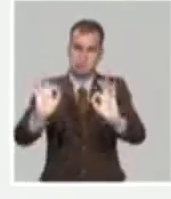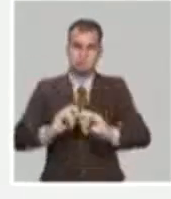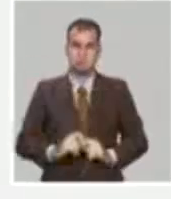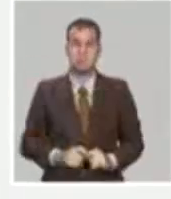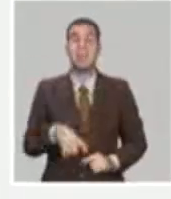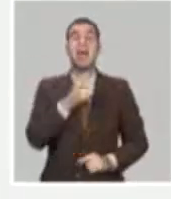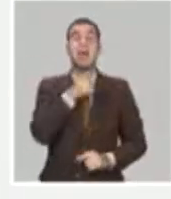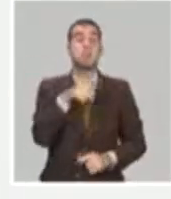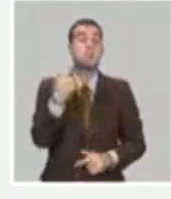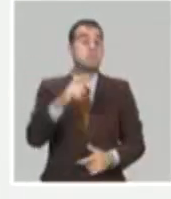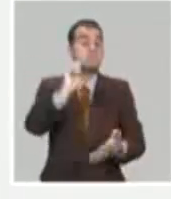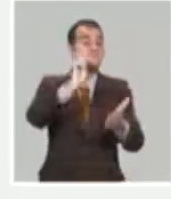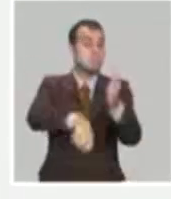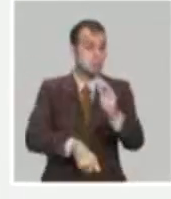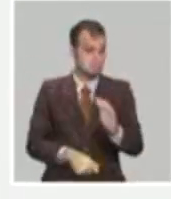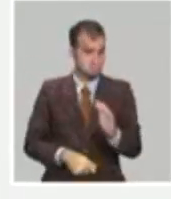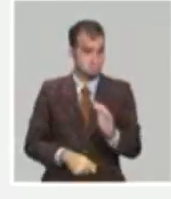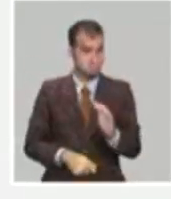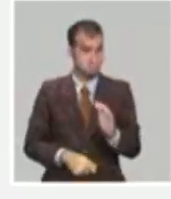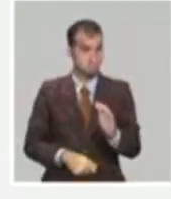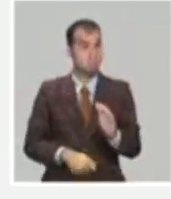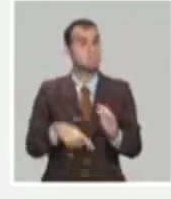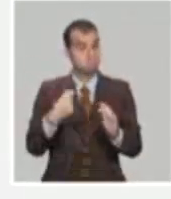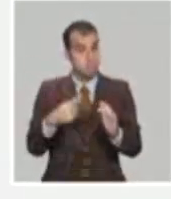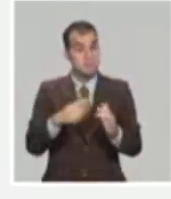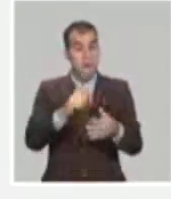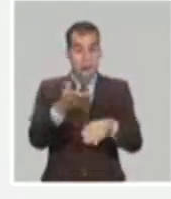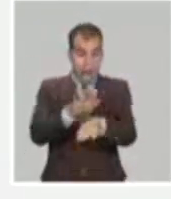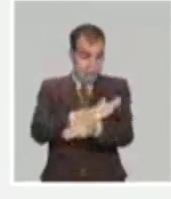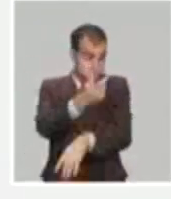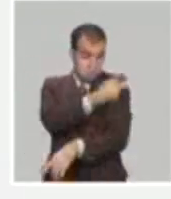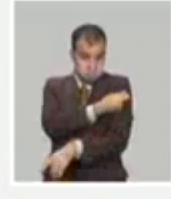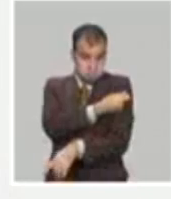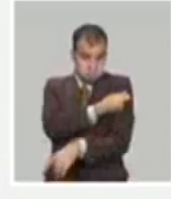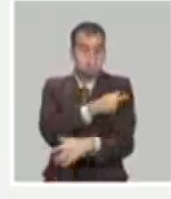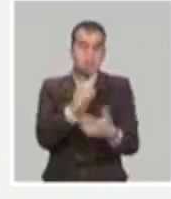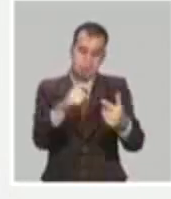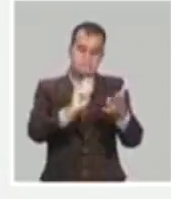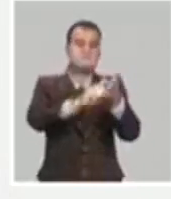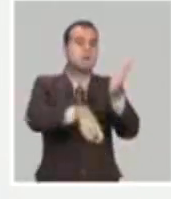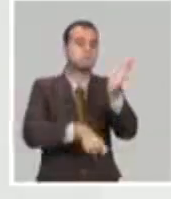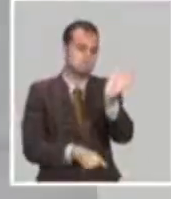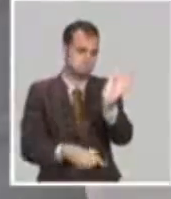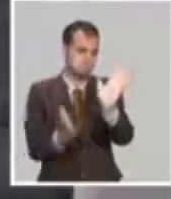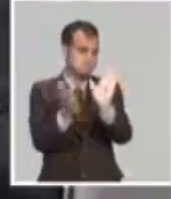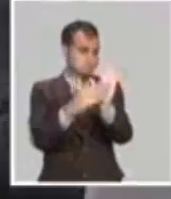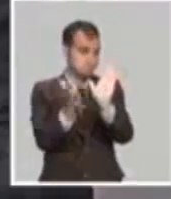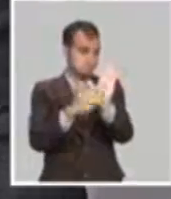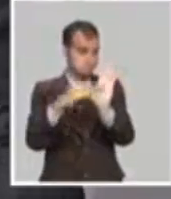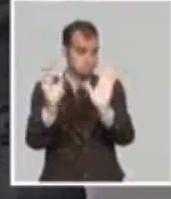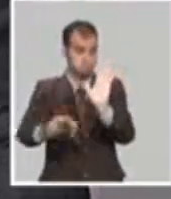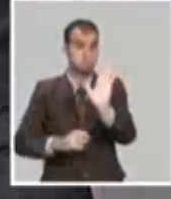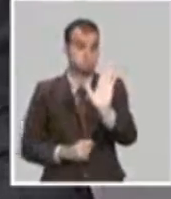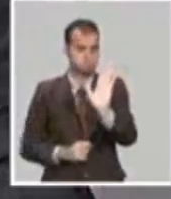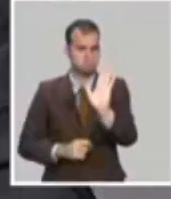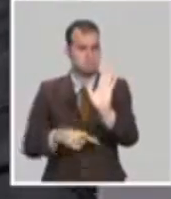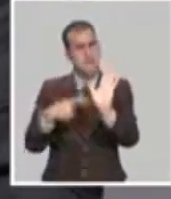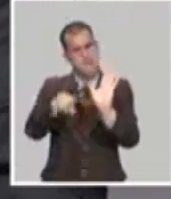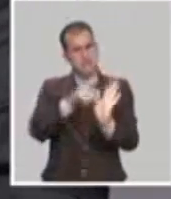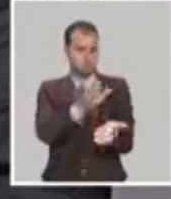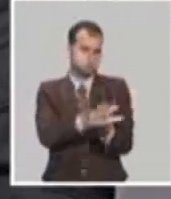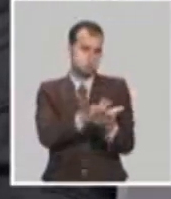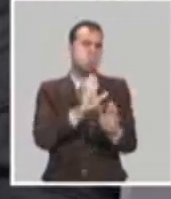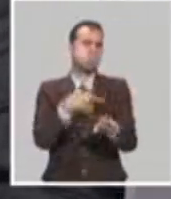de hacer el procedimiento. Hay otro grupo de elementos organizativos que creo que es importante, después habrá que profundizar más en